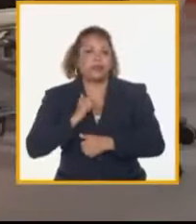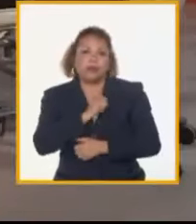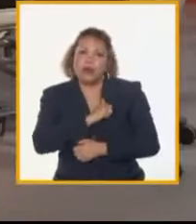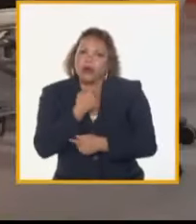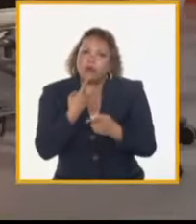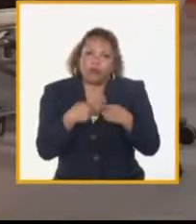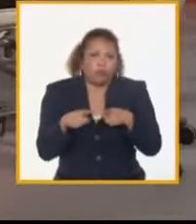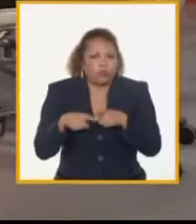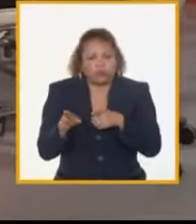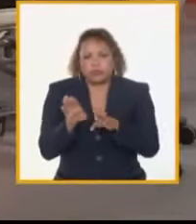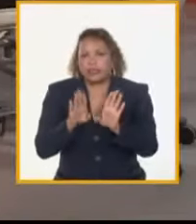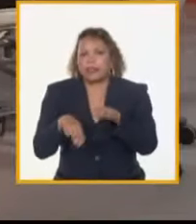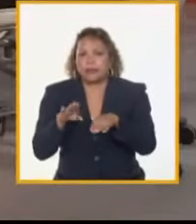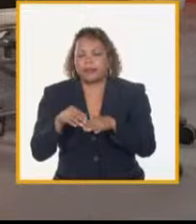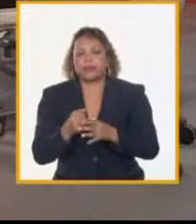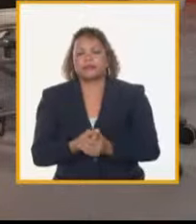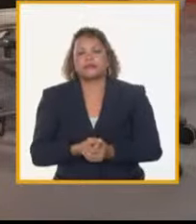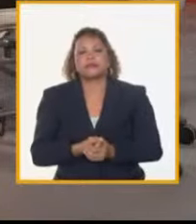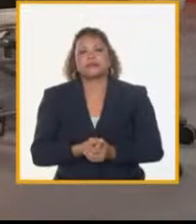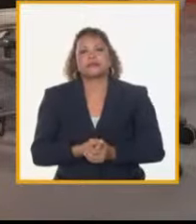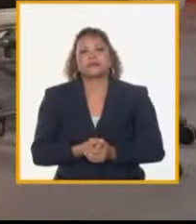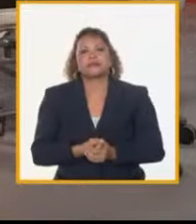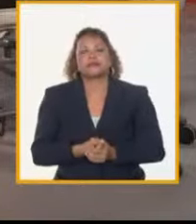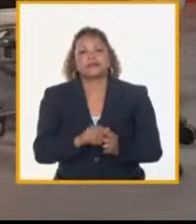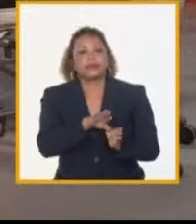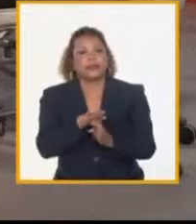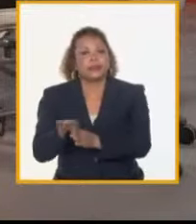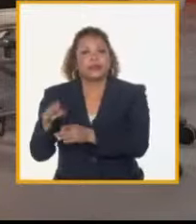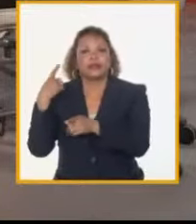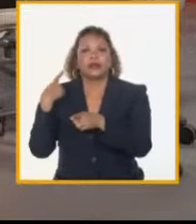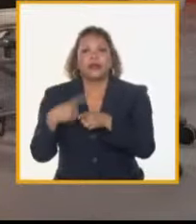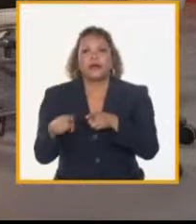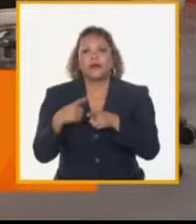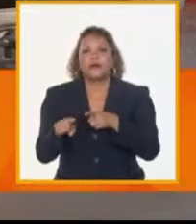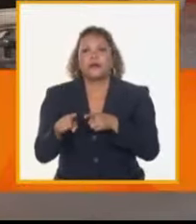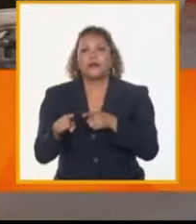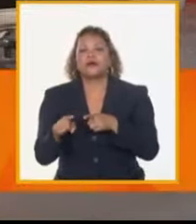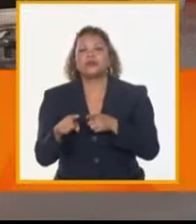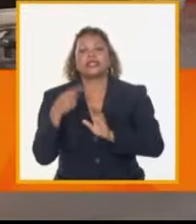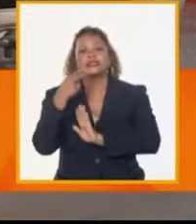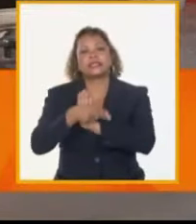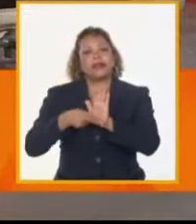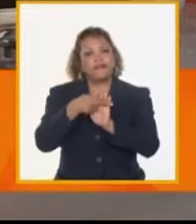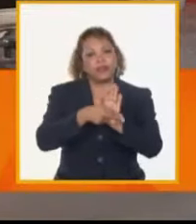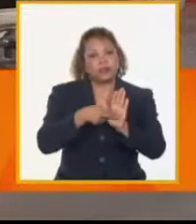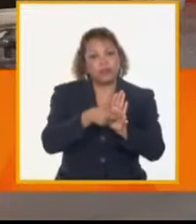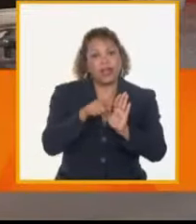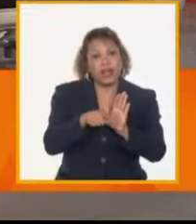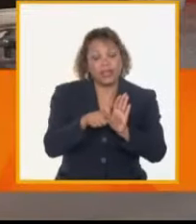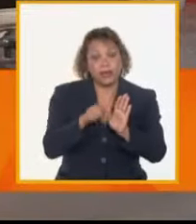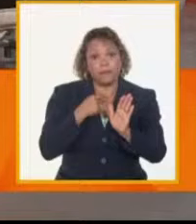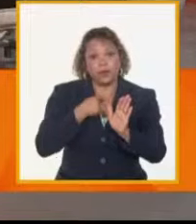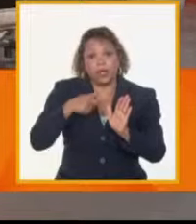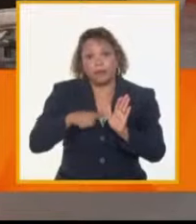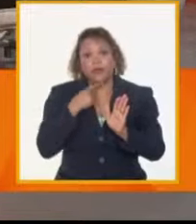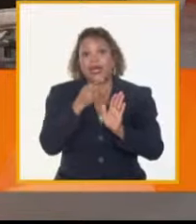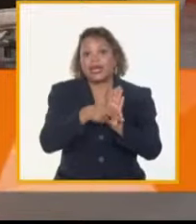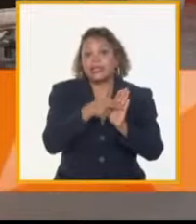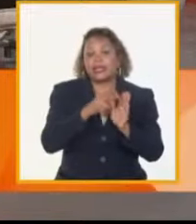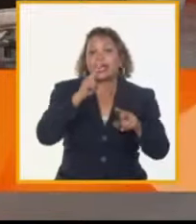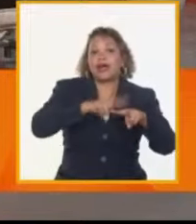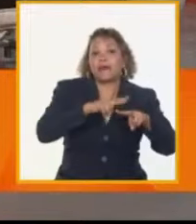otra... Y entonces están los medios, el acceso a los medios ferroviarios ahí también, que hay el tren Habana-Pinar del